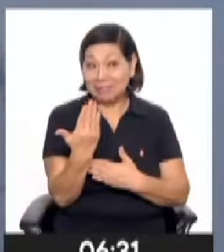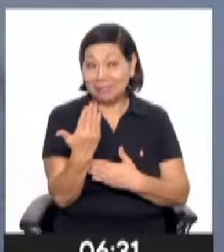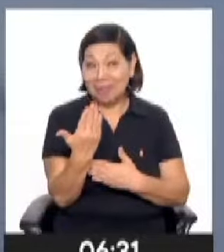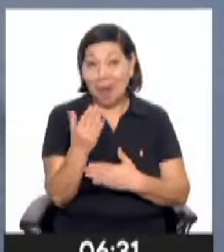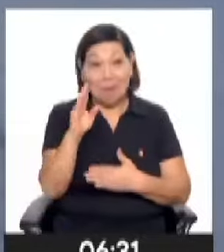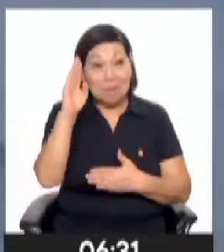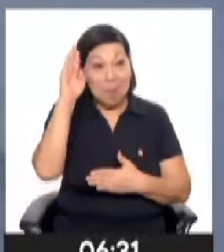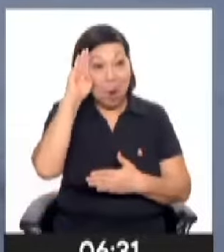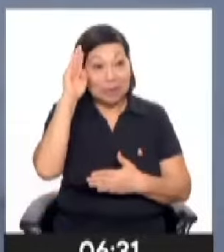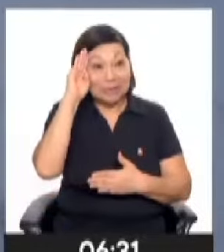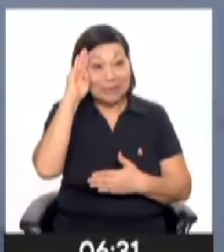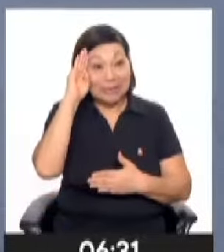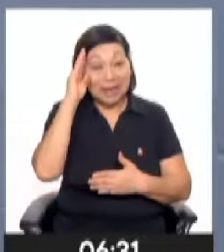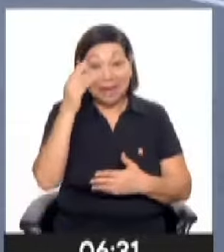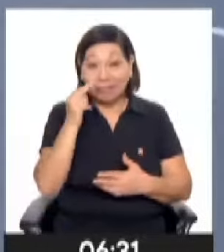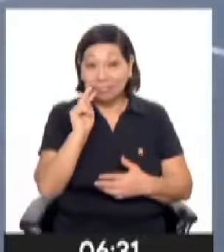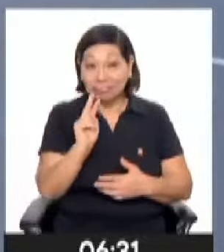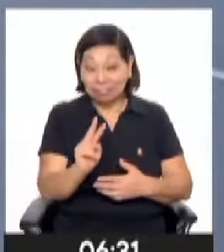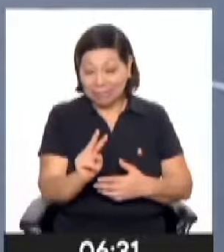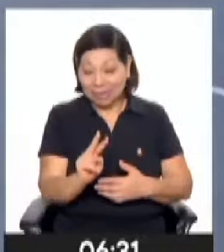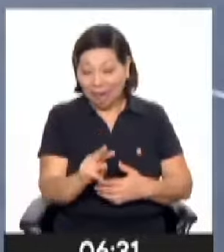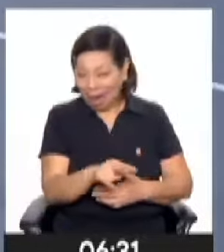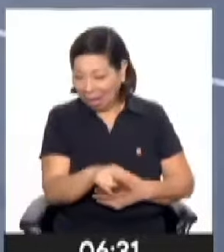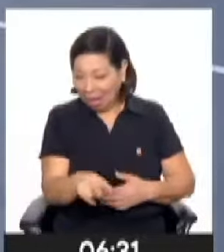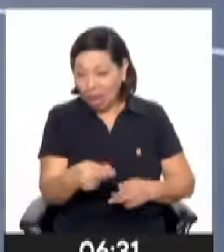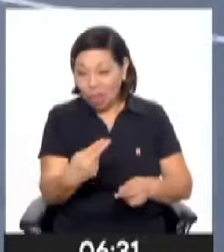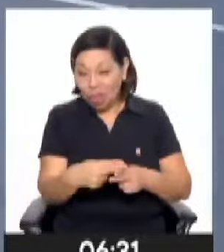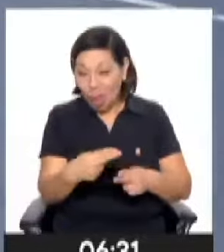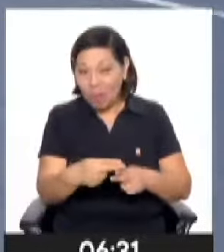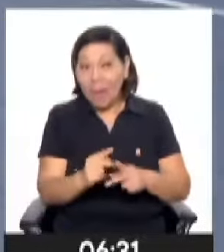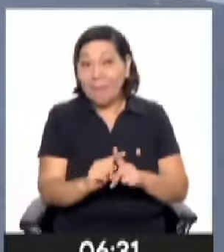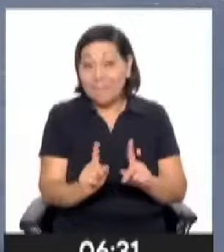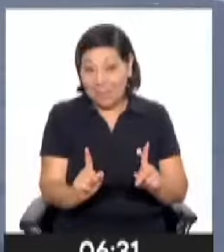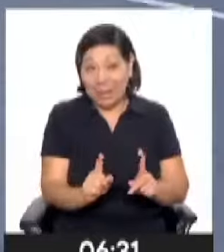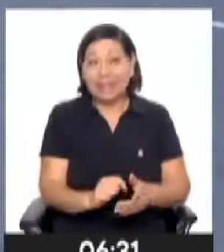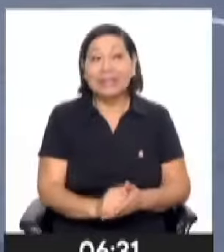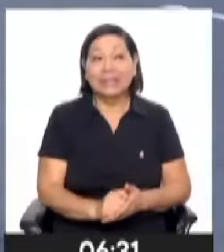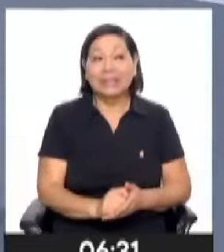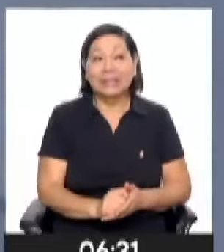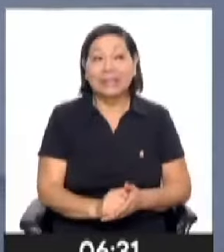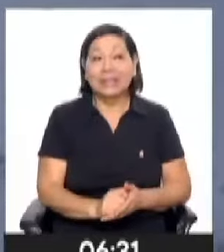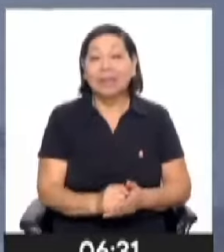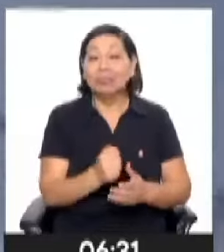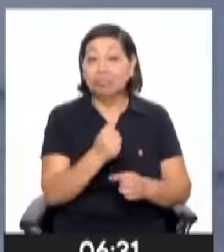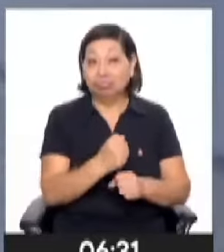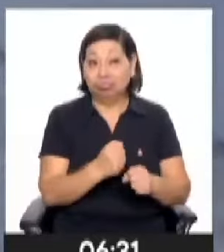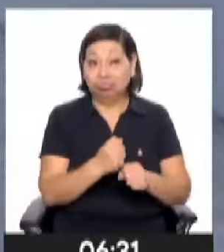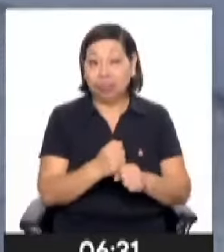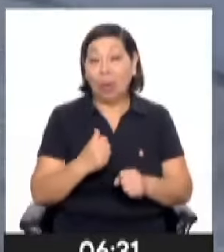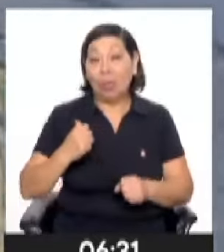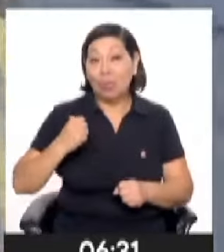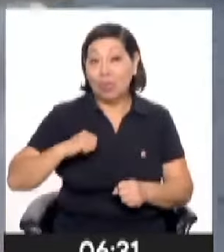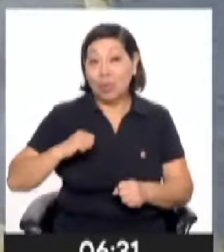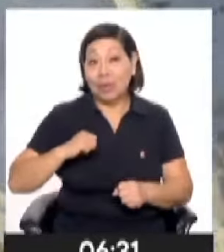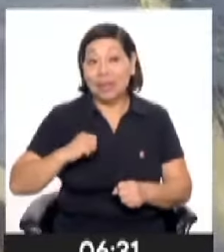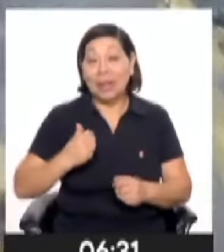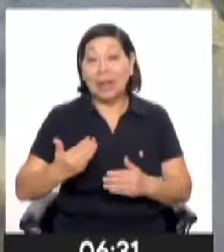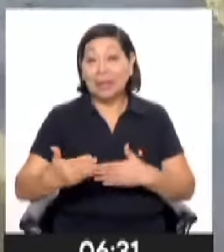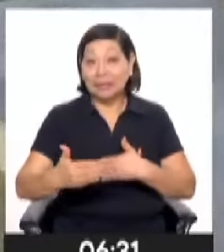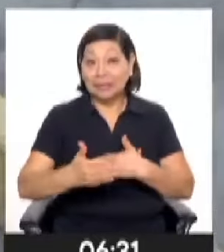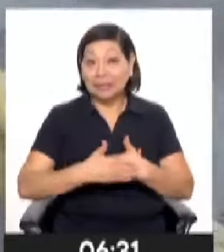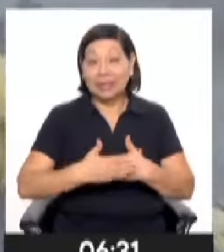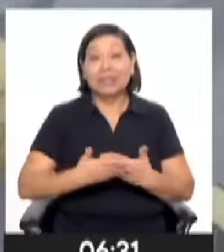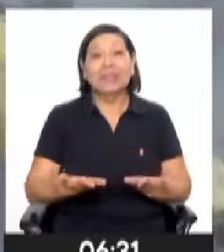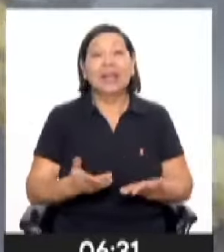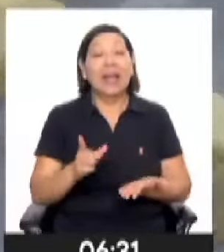la Policía Nacional por un lado ha tomado el control de la zona, pero también efectivamente ha estado trabajando las municipalidades aledañas, también